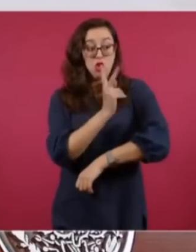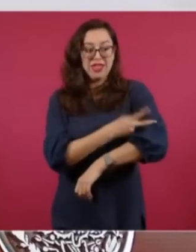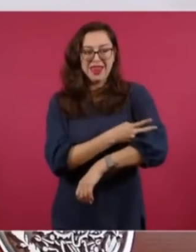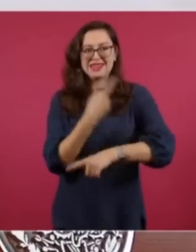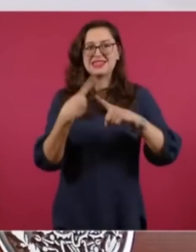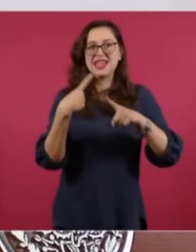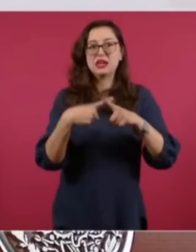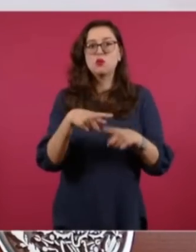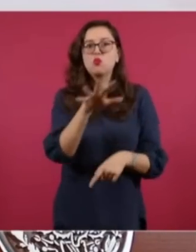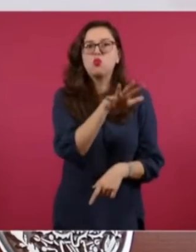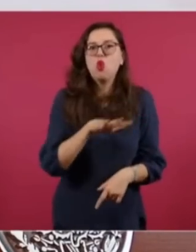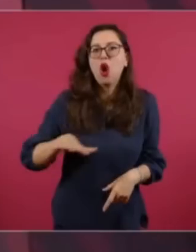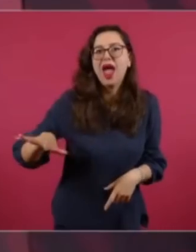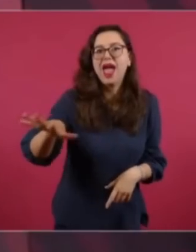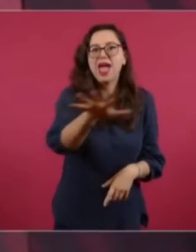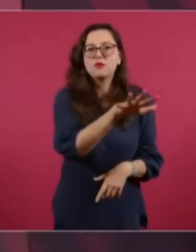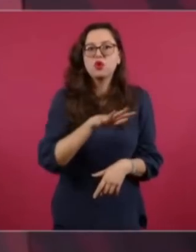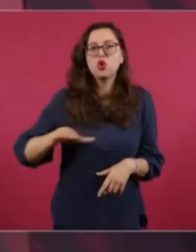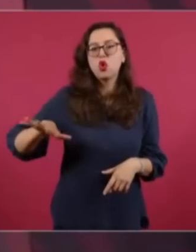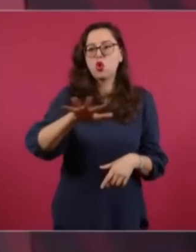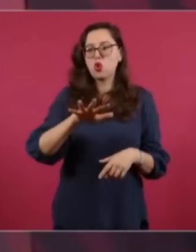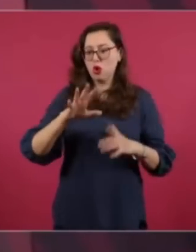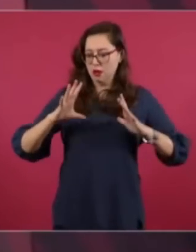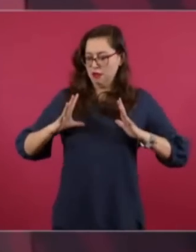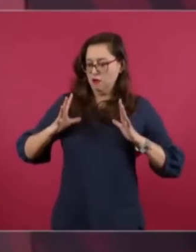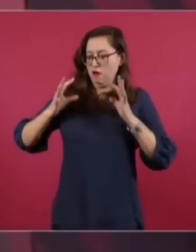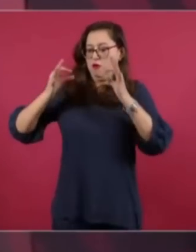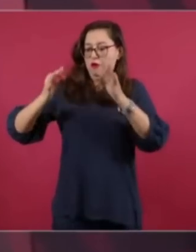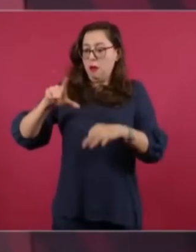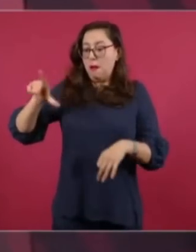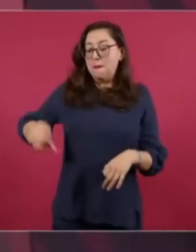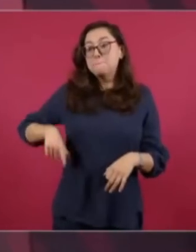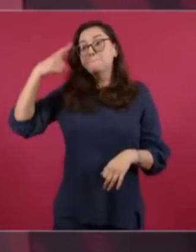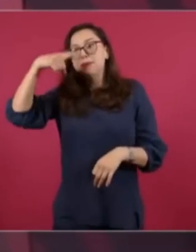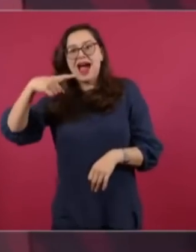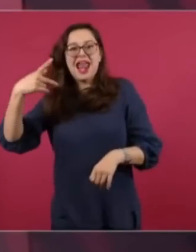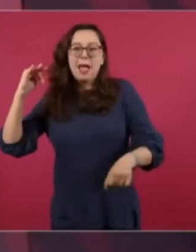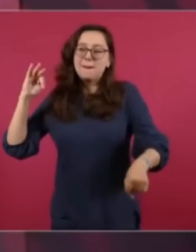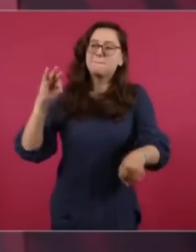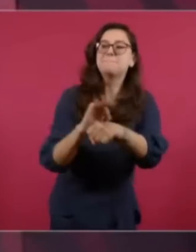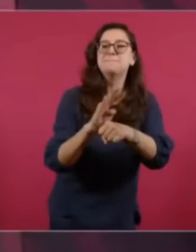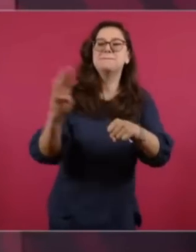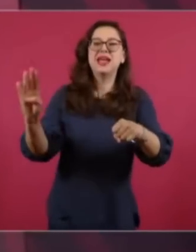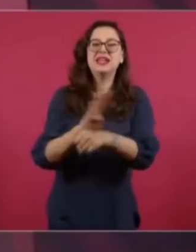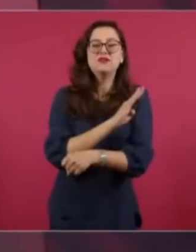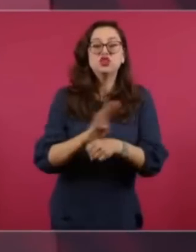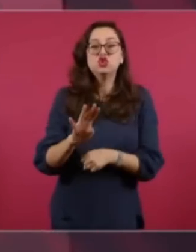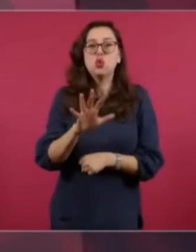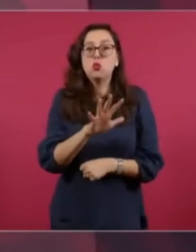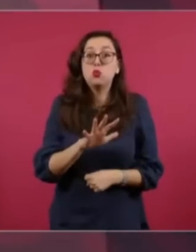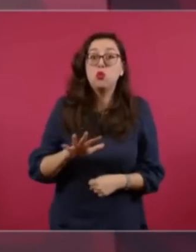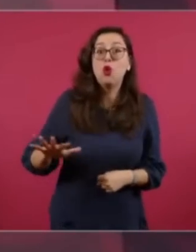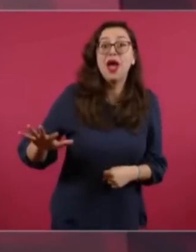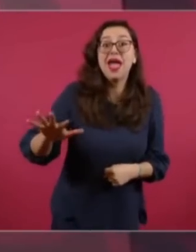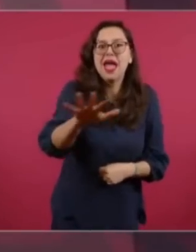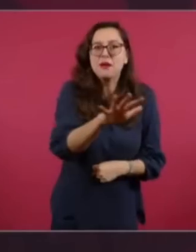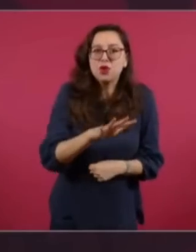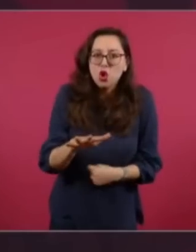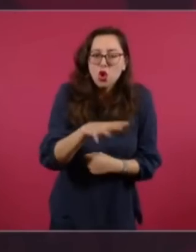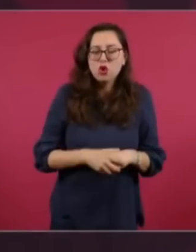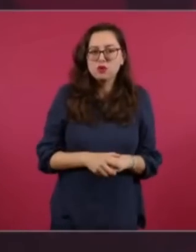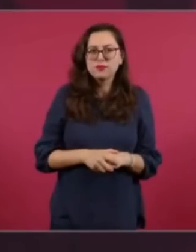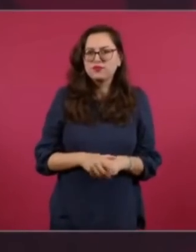se instituye para su beneficio. Y el pueblo tiene en todo